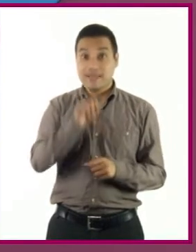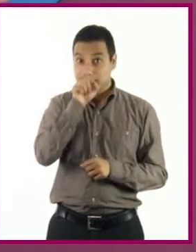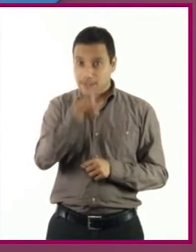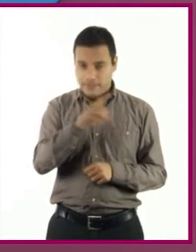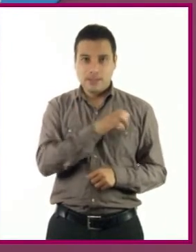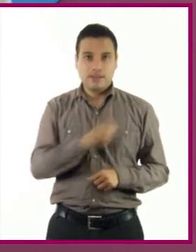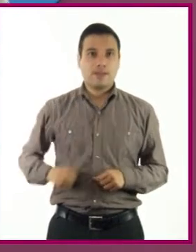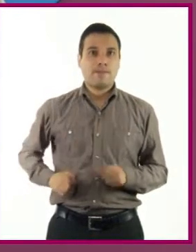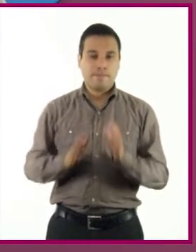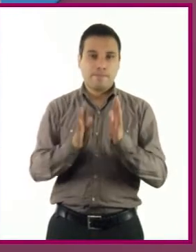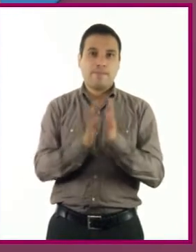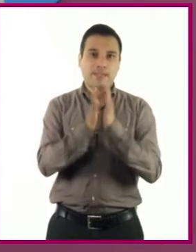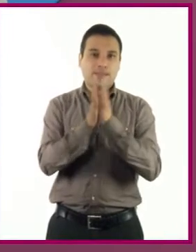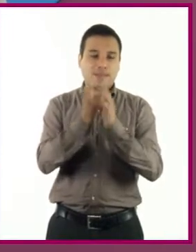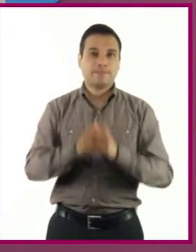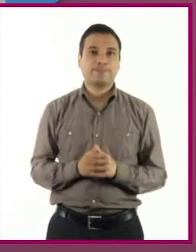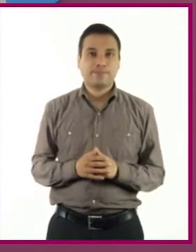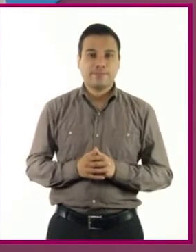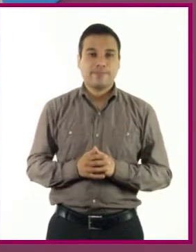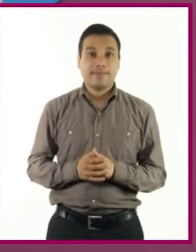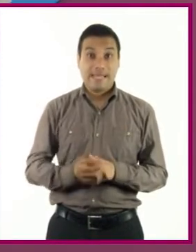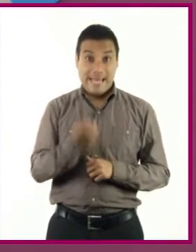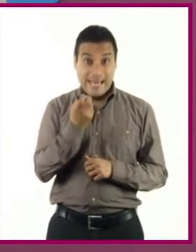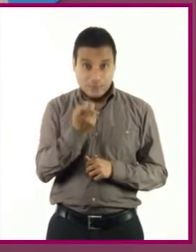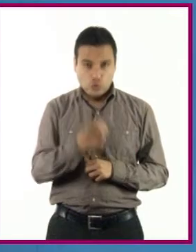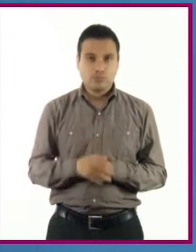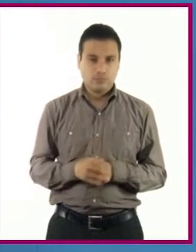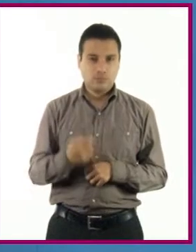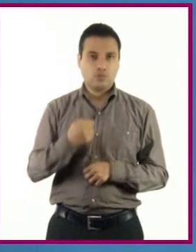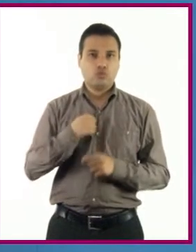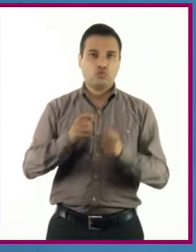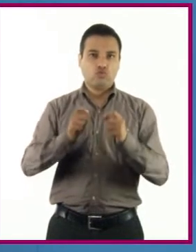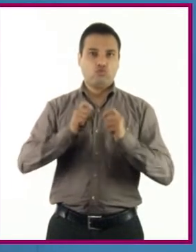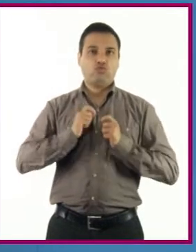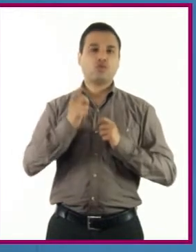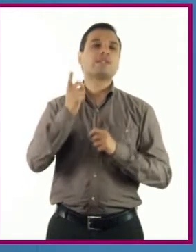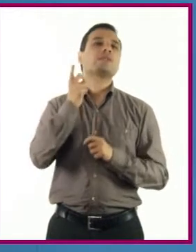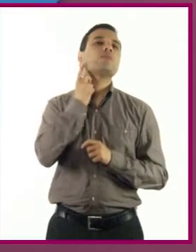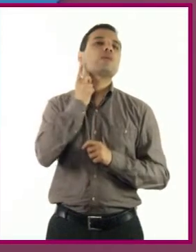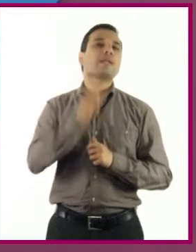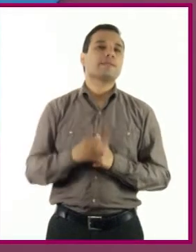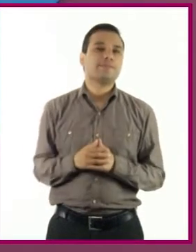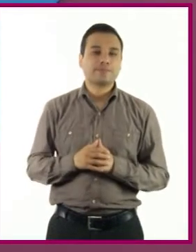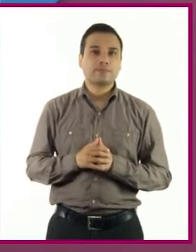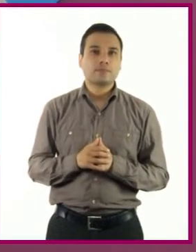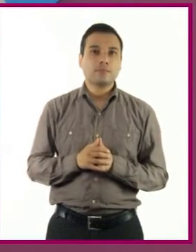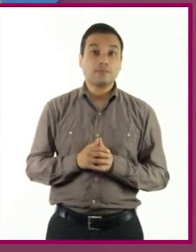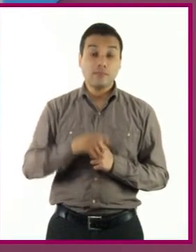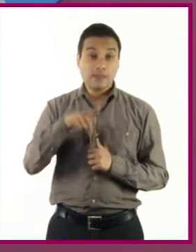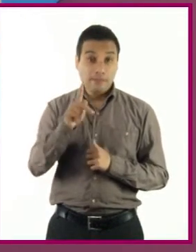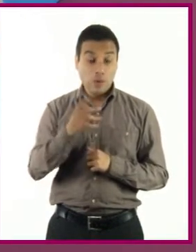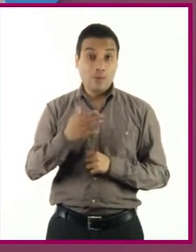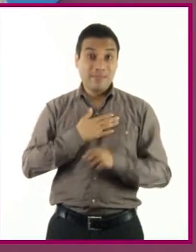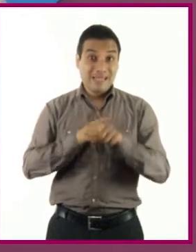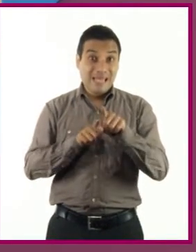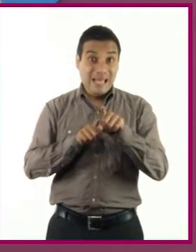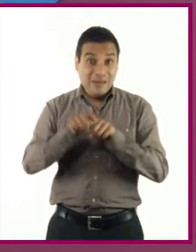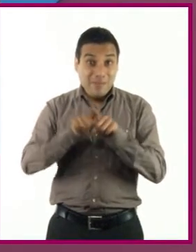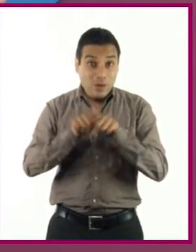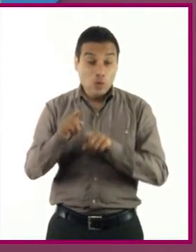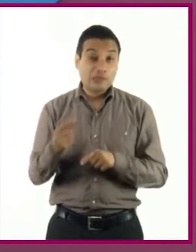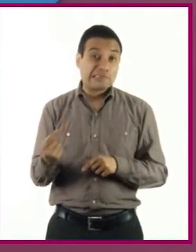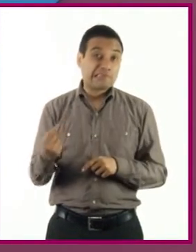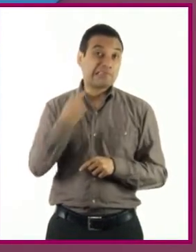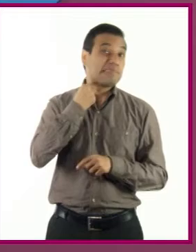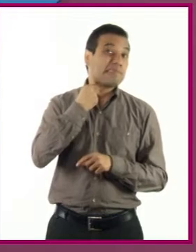votadas. Por ello fui electa como diputada en mi estado. Sin embargo, cuando mi hermano fue asesinado,